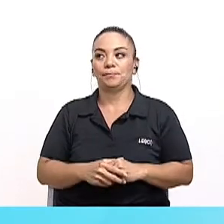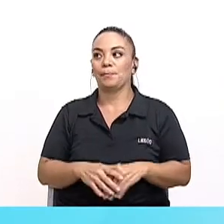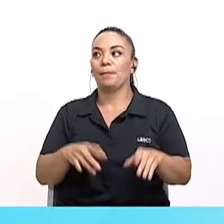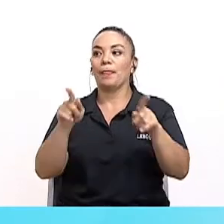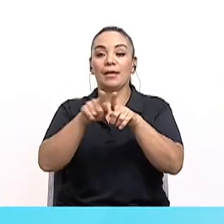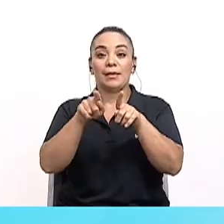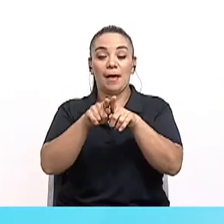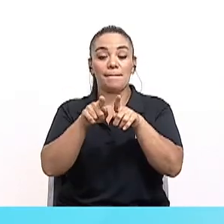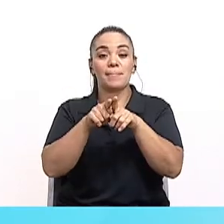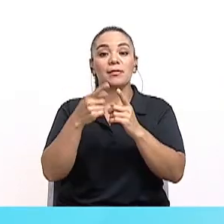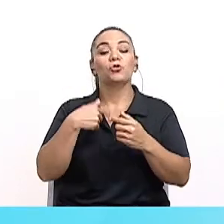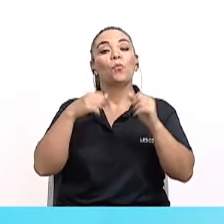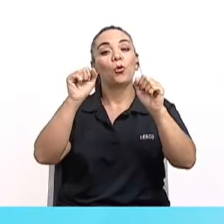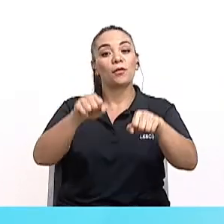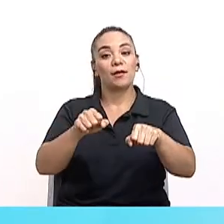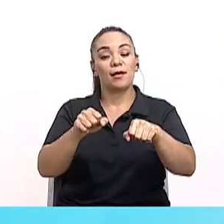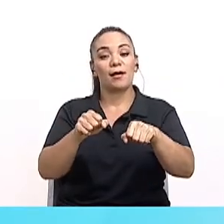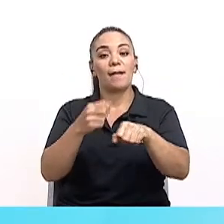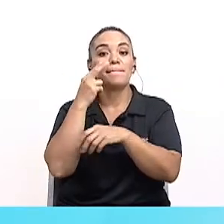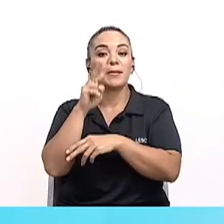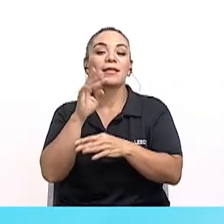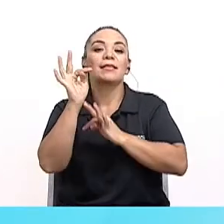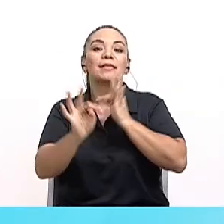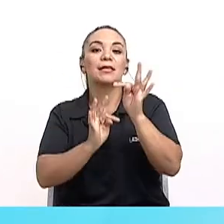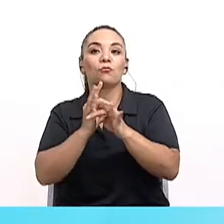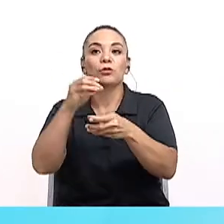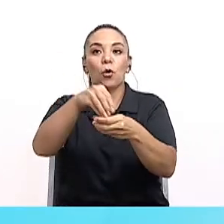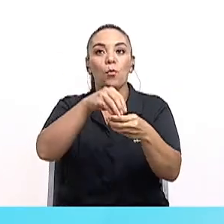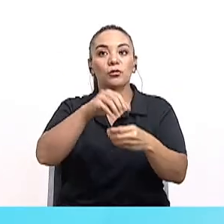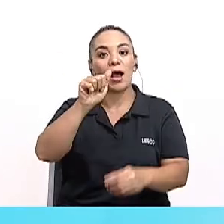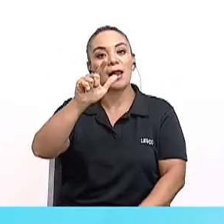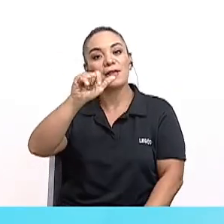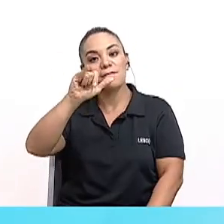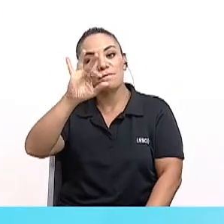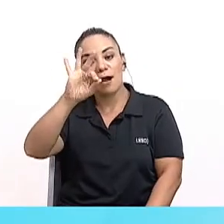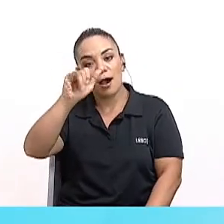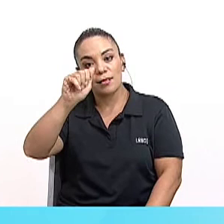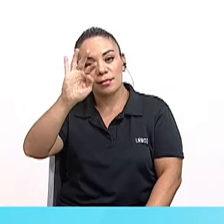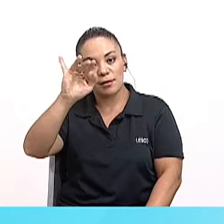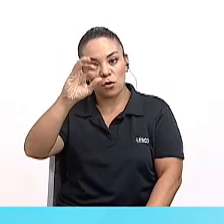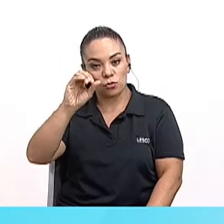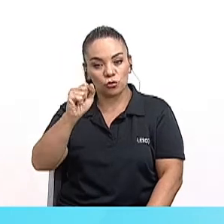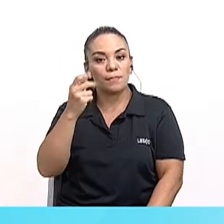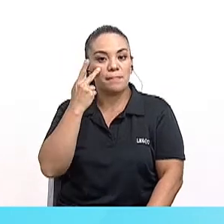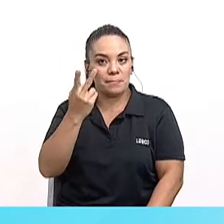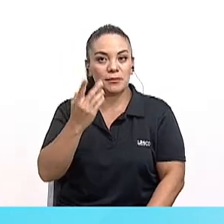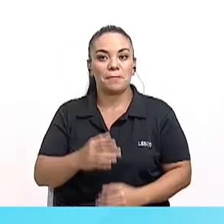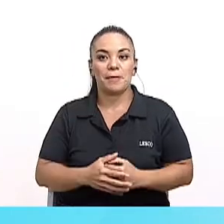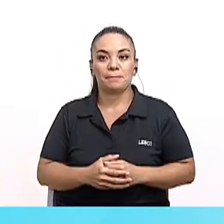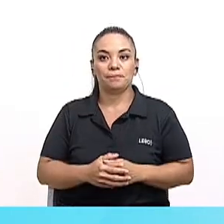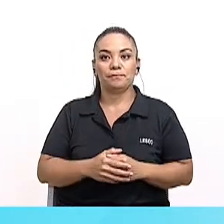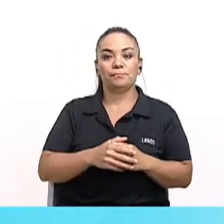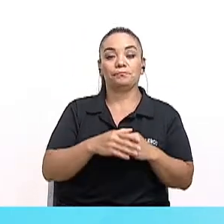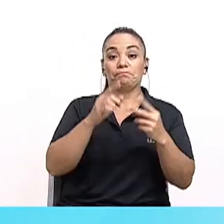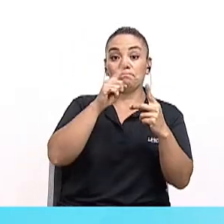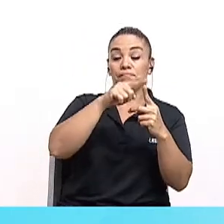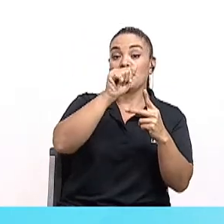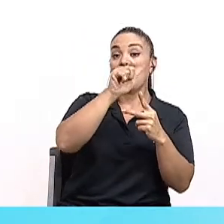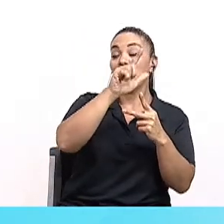También yo podría ver los tipos de compuestos alifáticos que hay, que son los siguientes: los